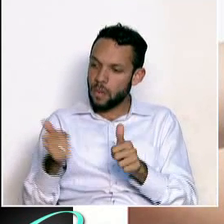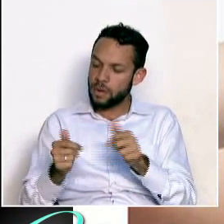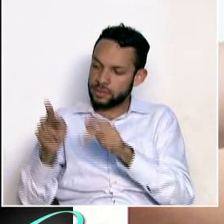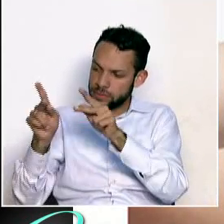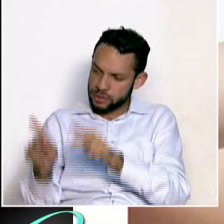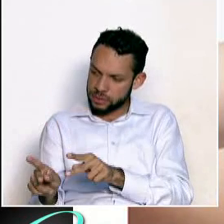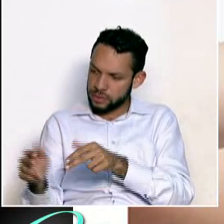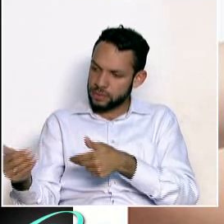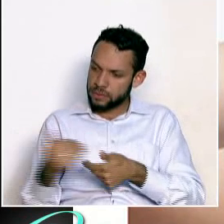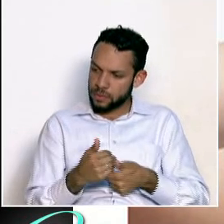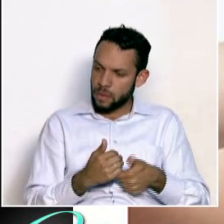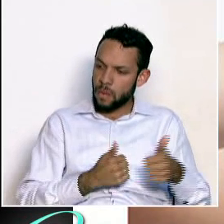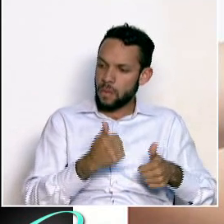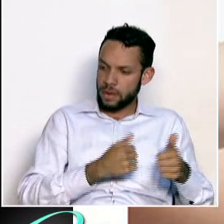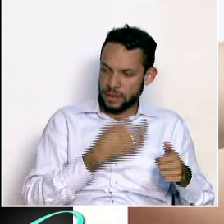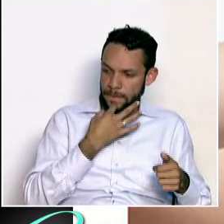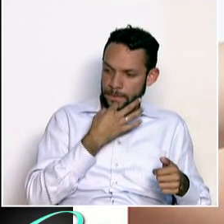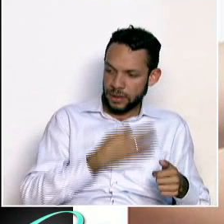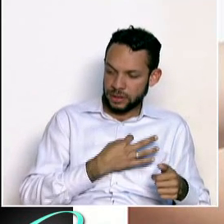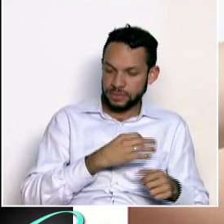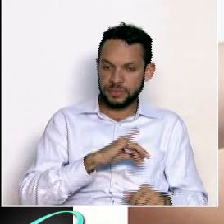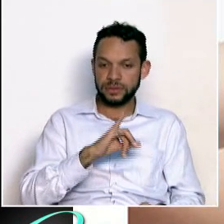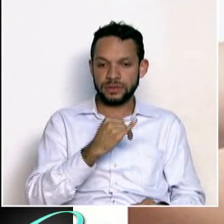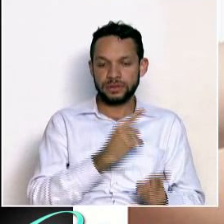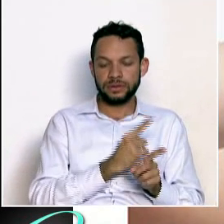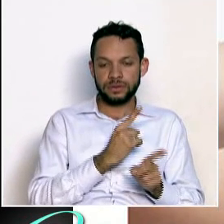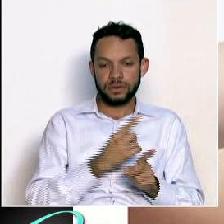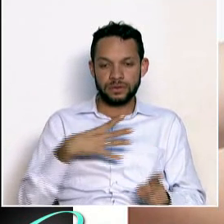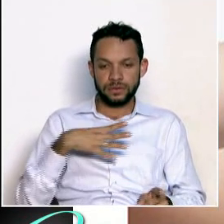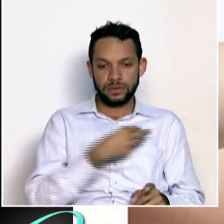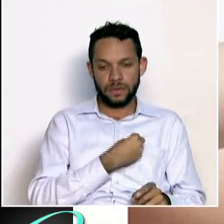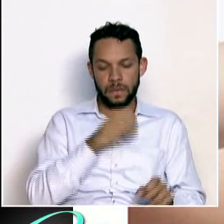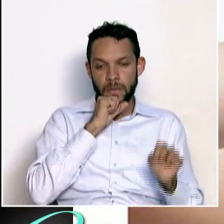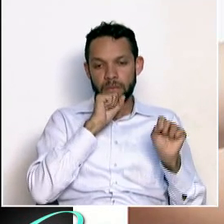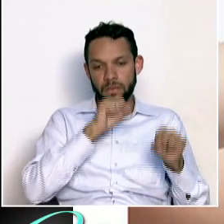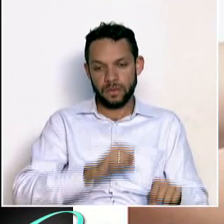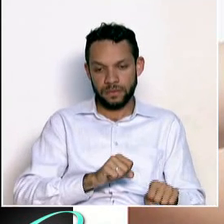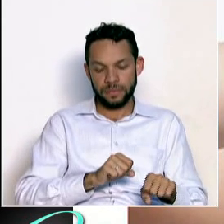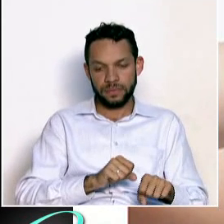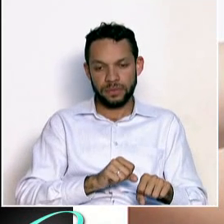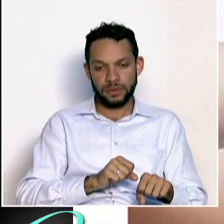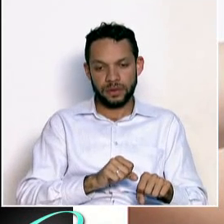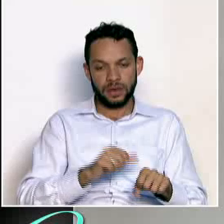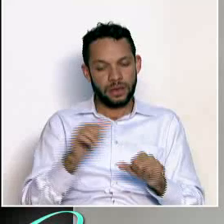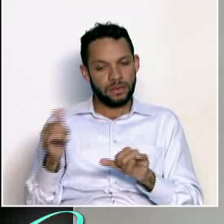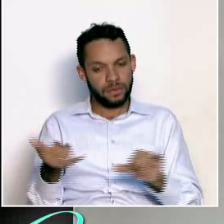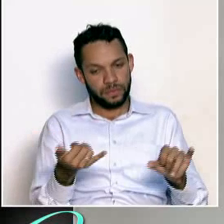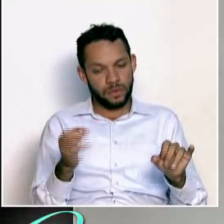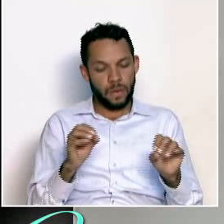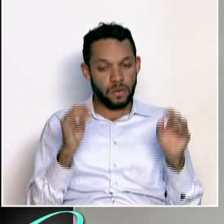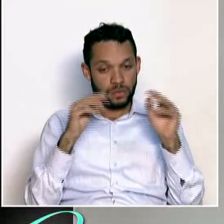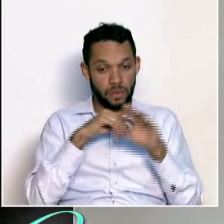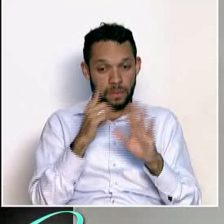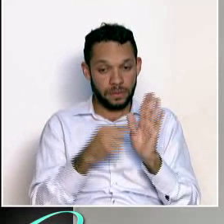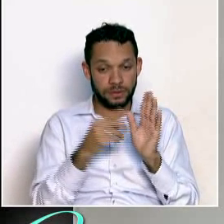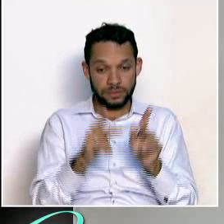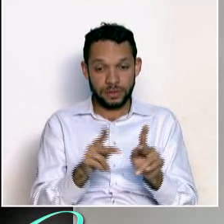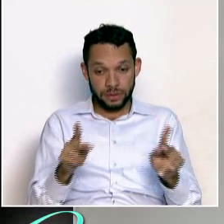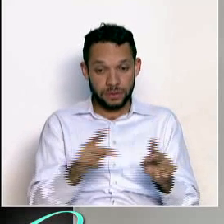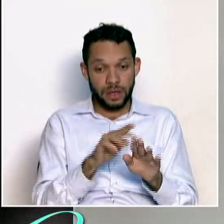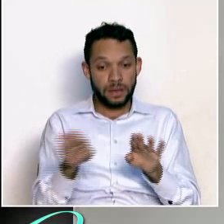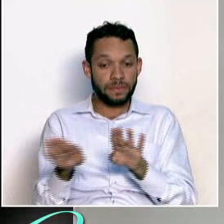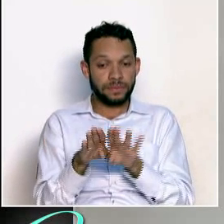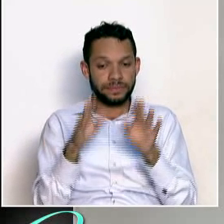de complemento terapéutico? Se dice que toda persona duerme, pero no todo el mundo es hipnotizable. Y eso